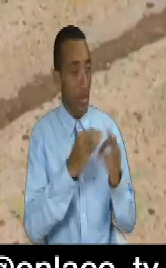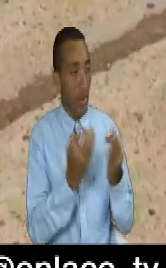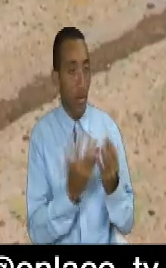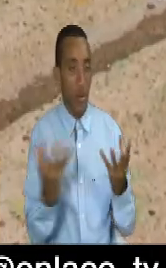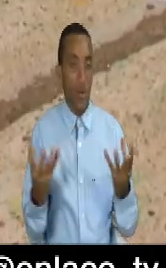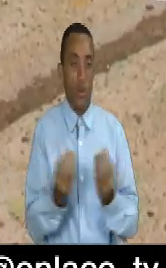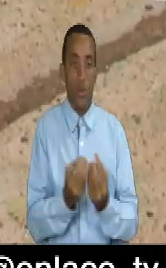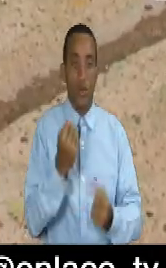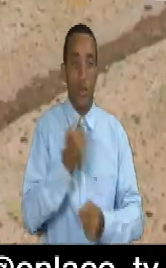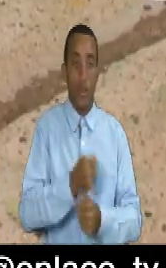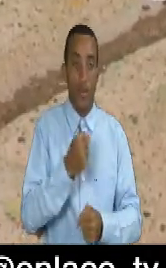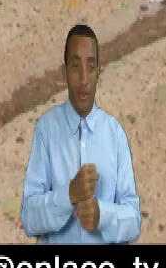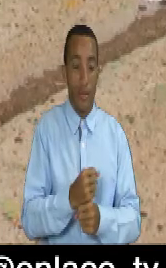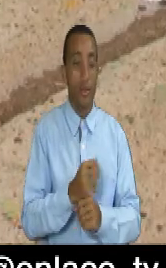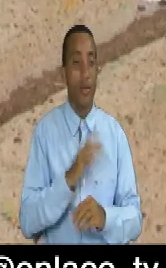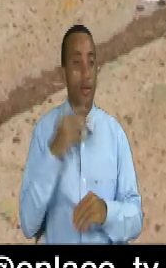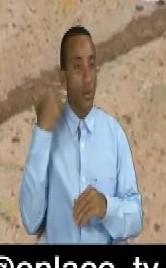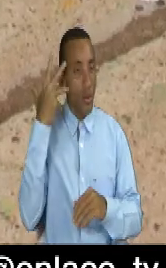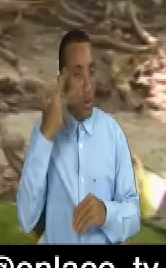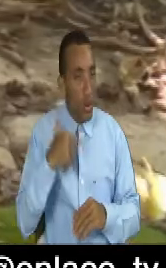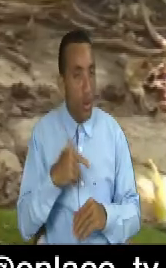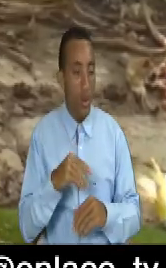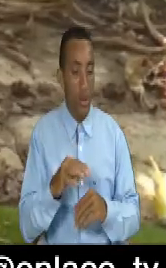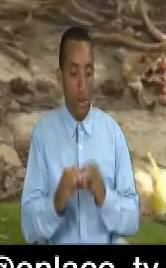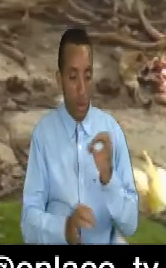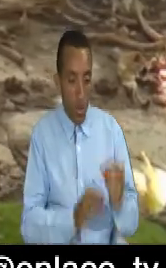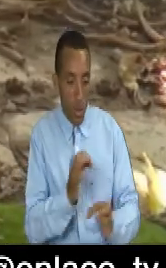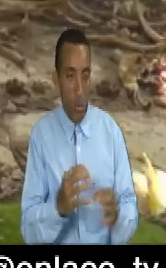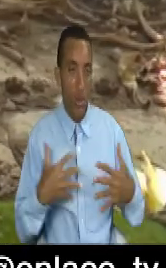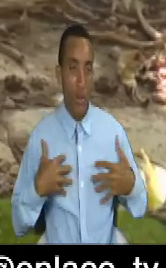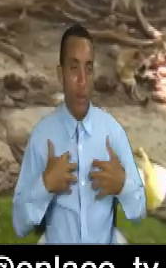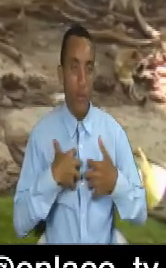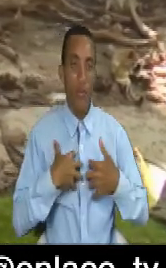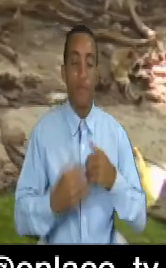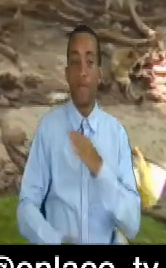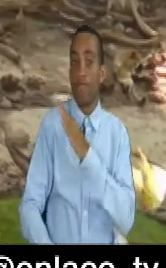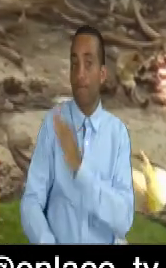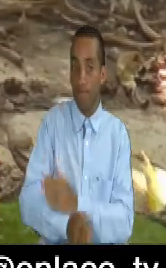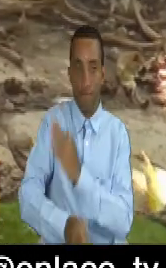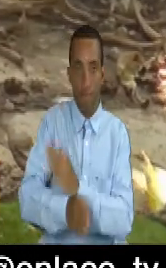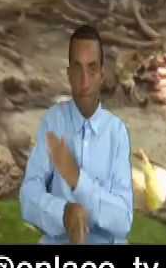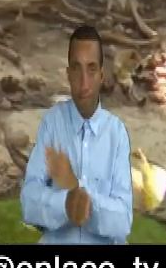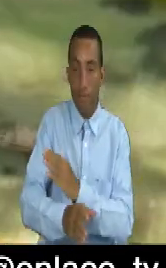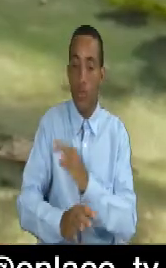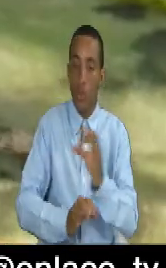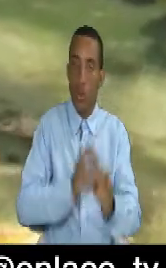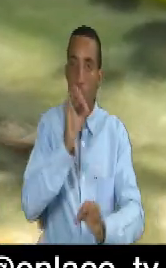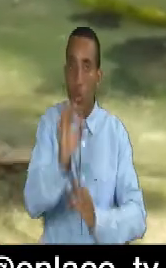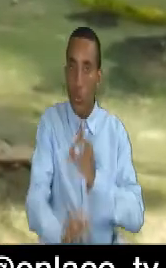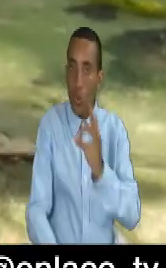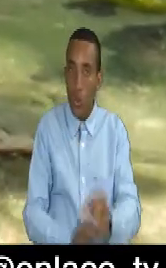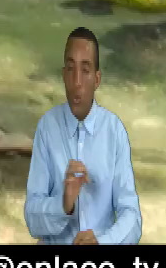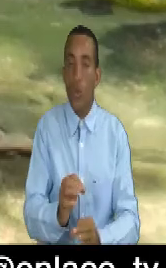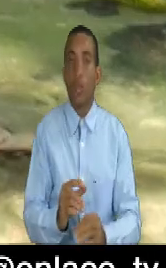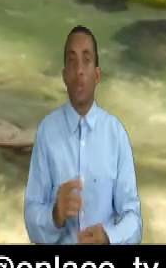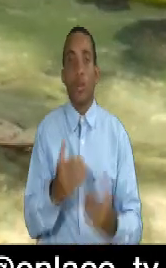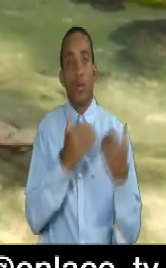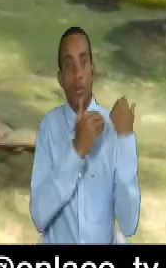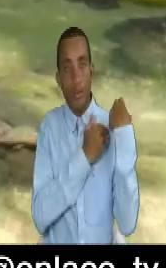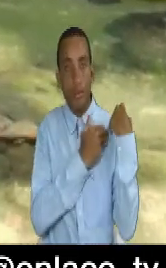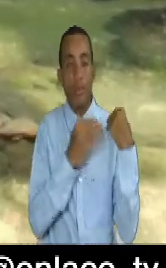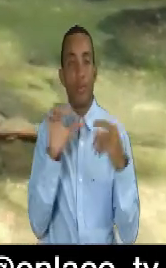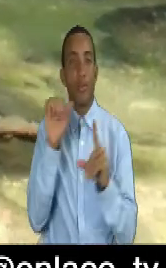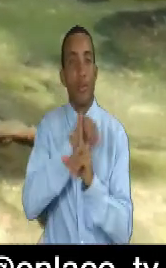trabajo que llevamos cada día por el bien de los animales. Ellos seguirán trabajando por el cuidado animal, una responsabilidad que ataña tanto a la sociedad